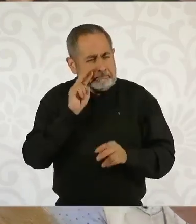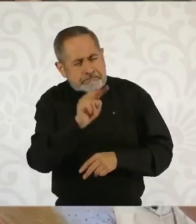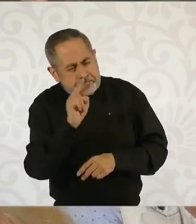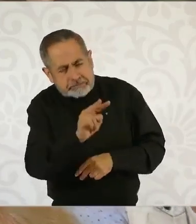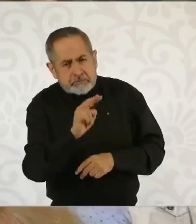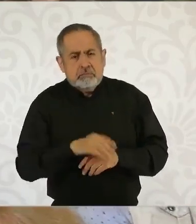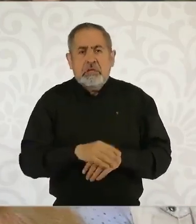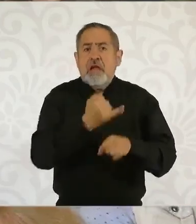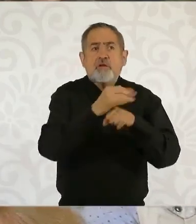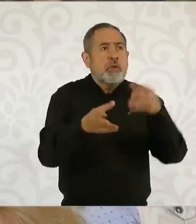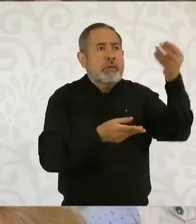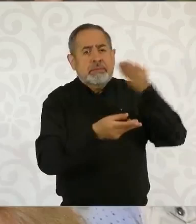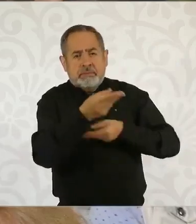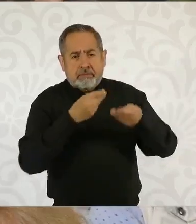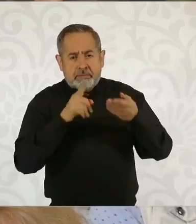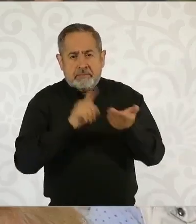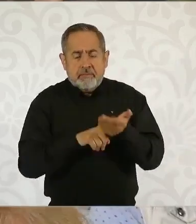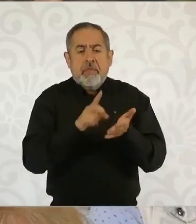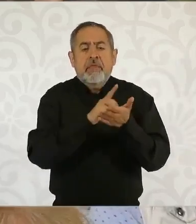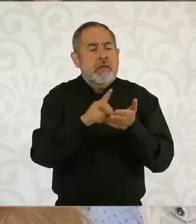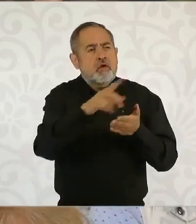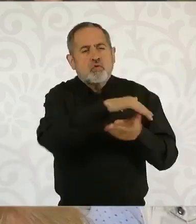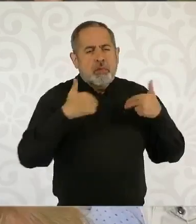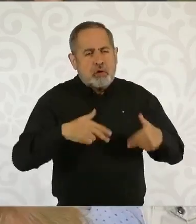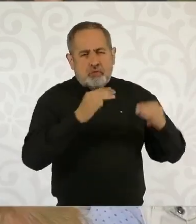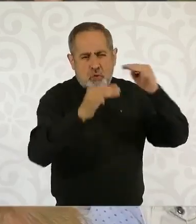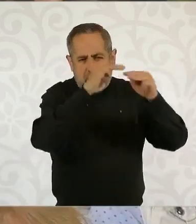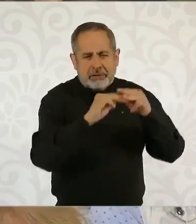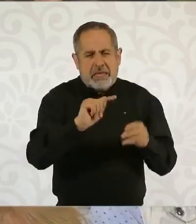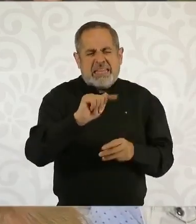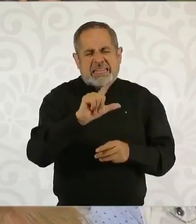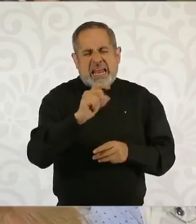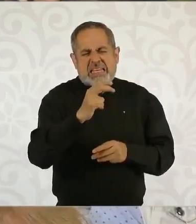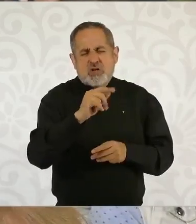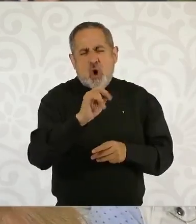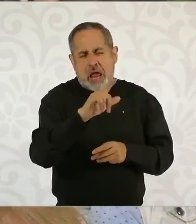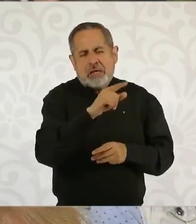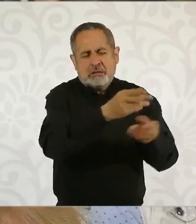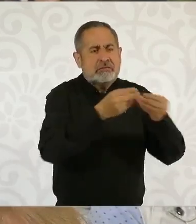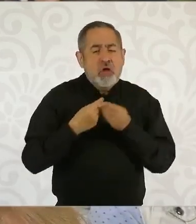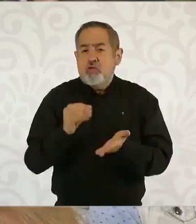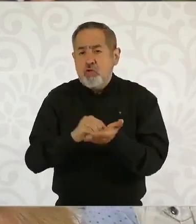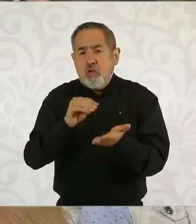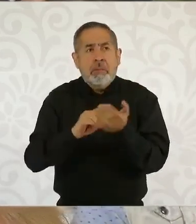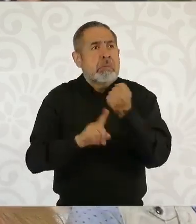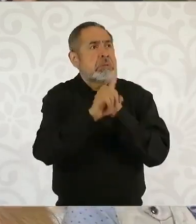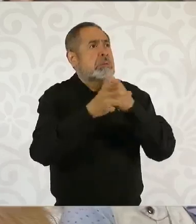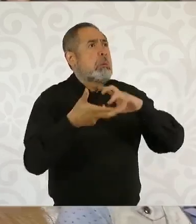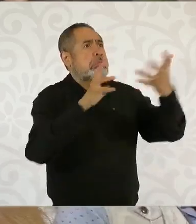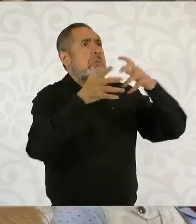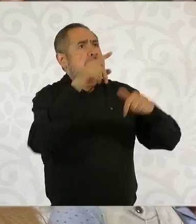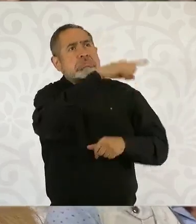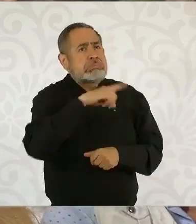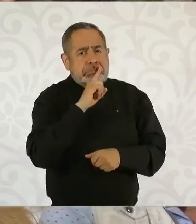llegando los informes del Centro de Derechos Humanos de la Montaña, Tlachinolan, y siguen las afectaciones. La Secretaría